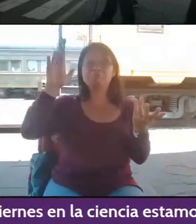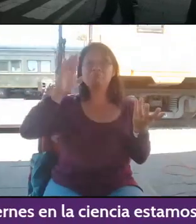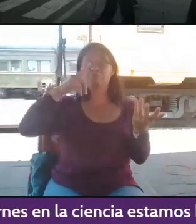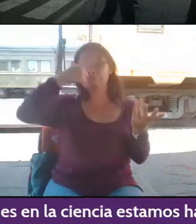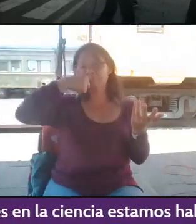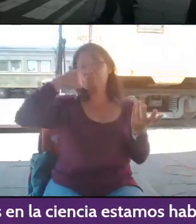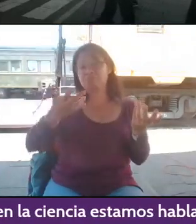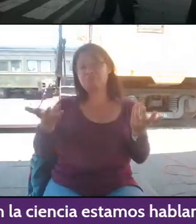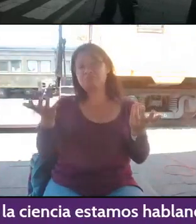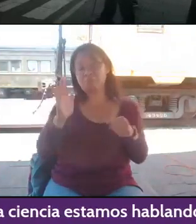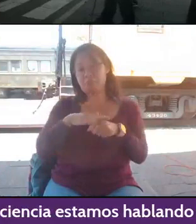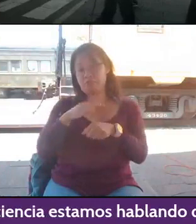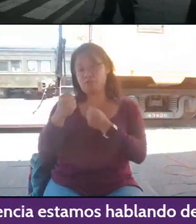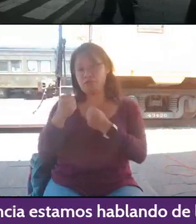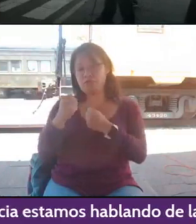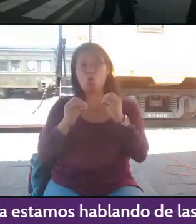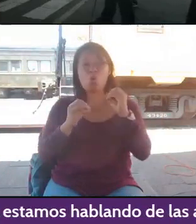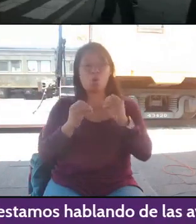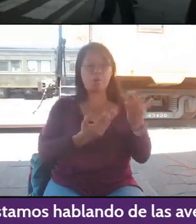nocturnas van a ser más fuertes.